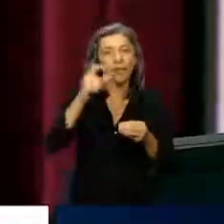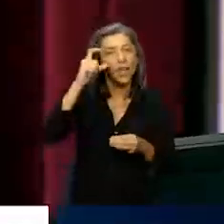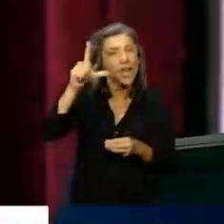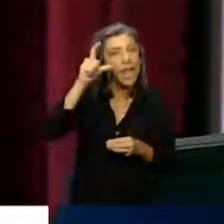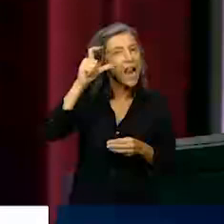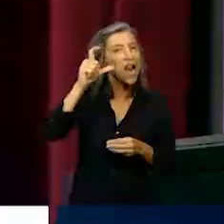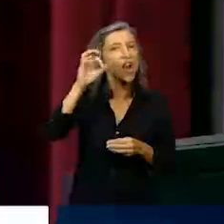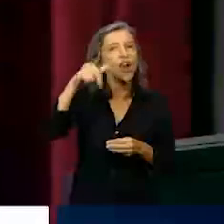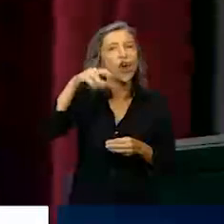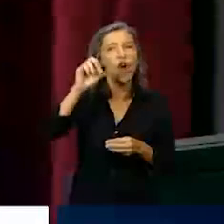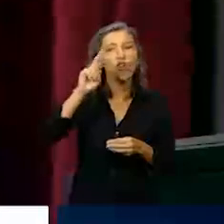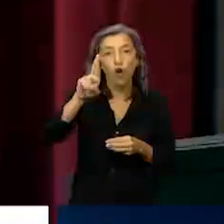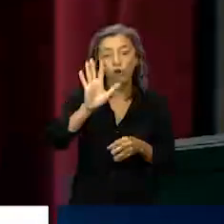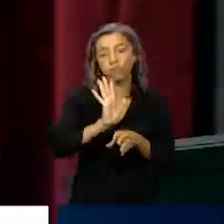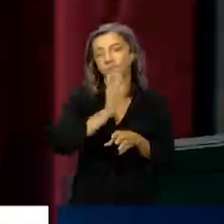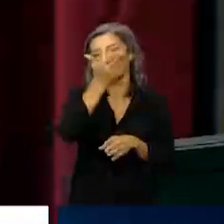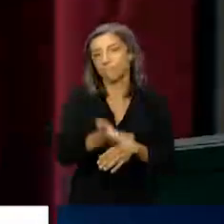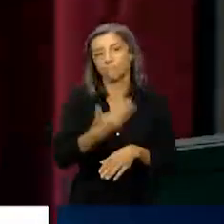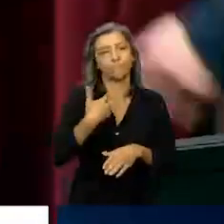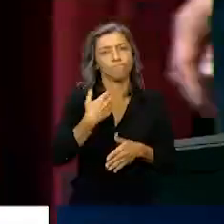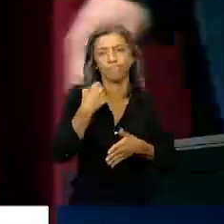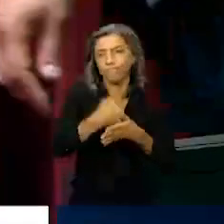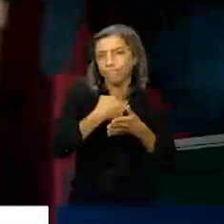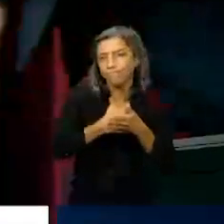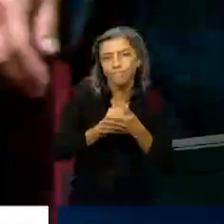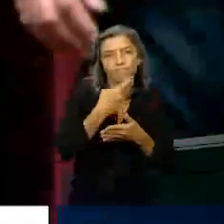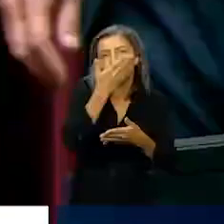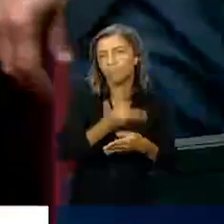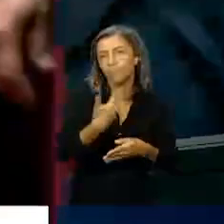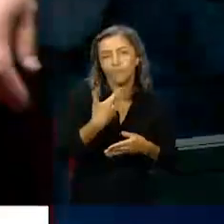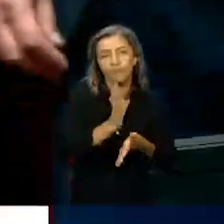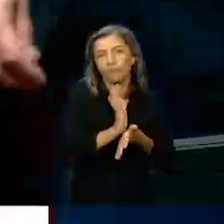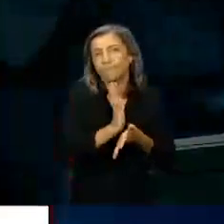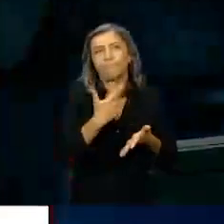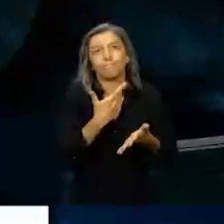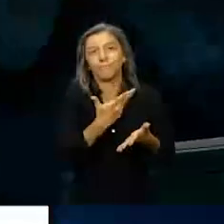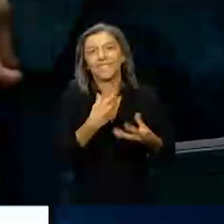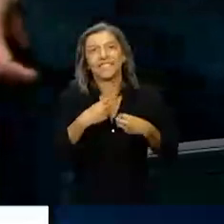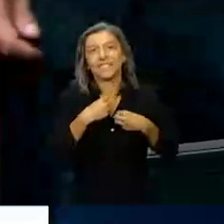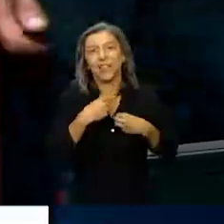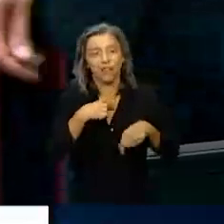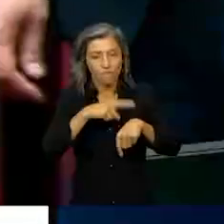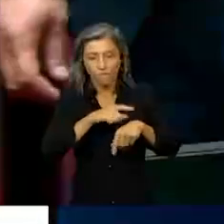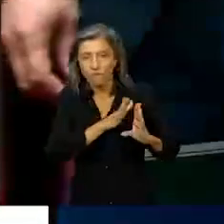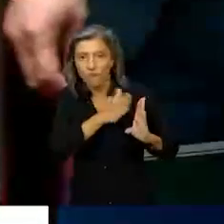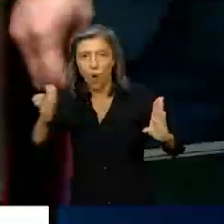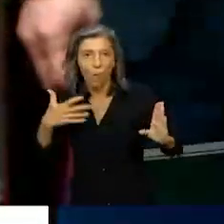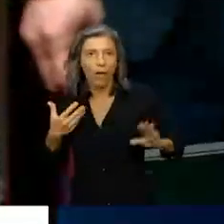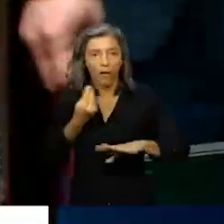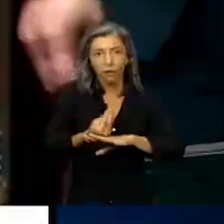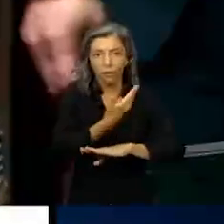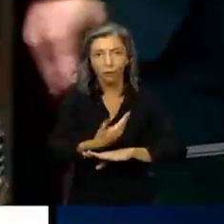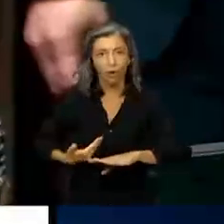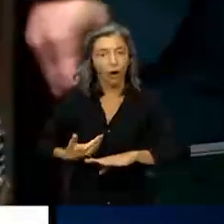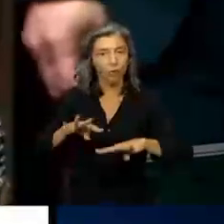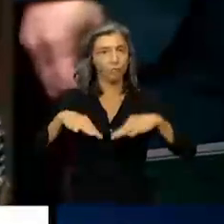significa para mí como militante político haber sido designada en esta etapa como presidente de